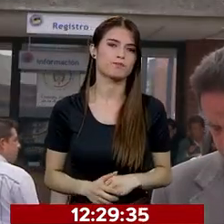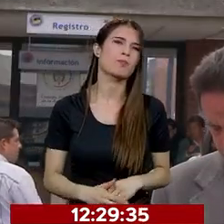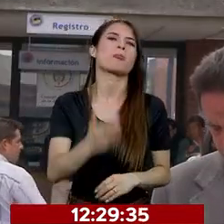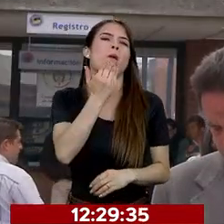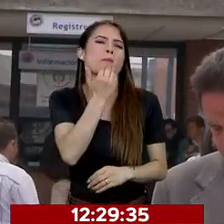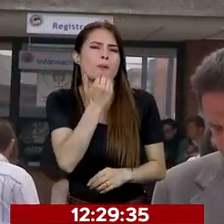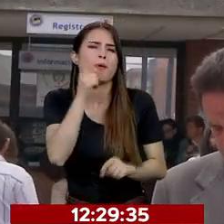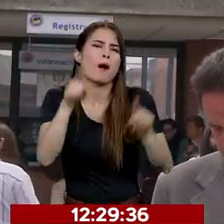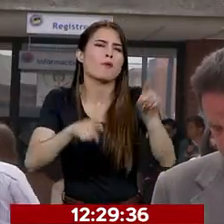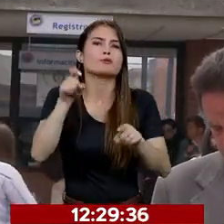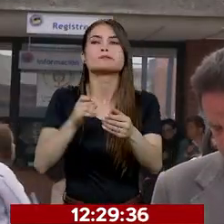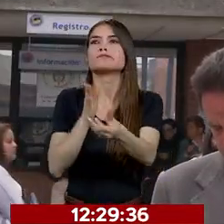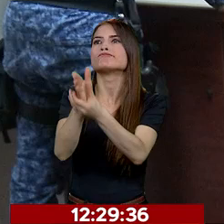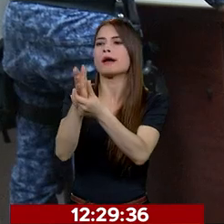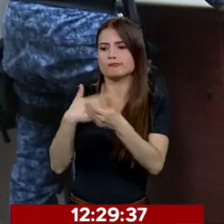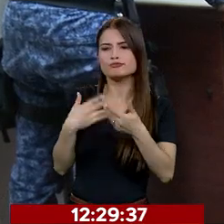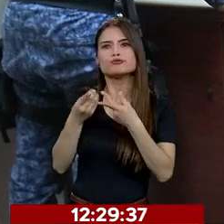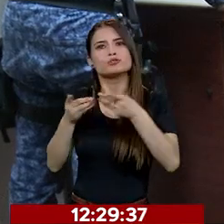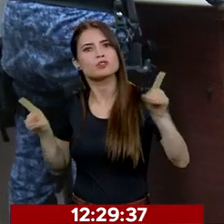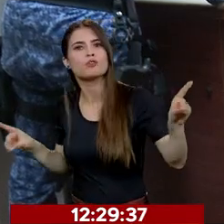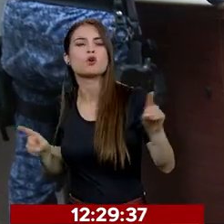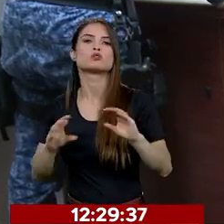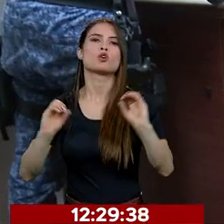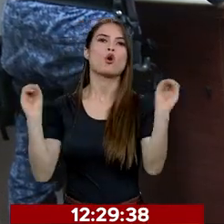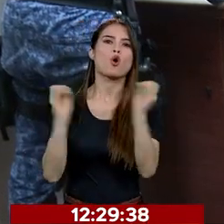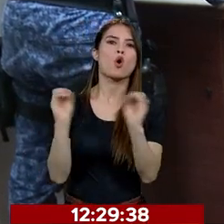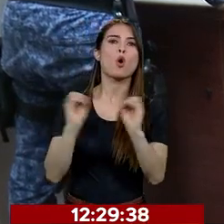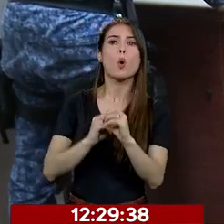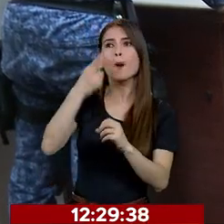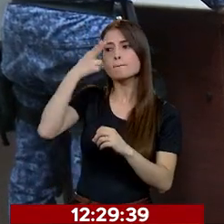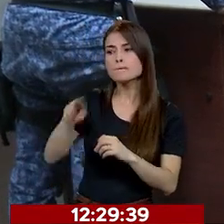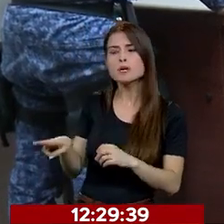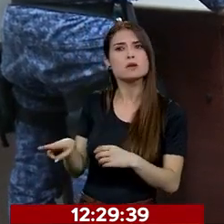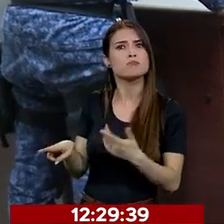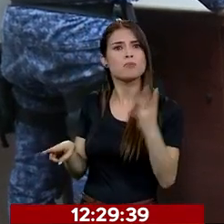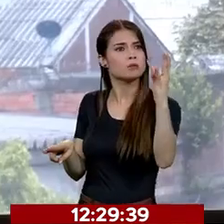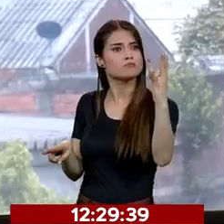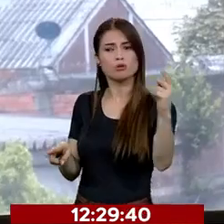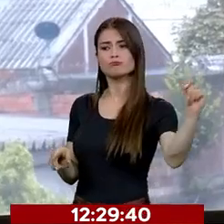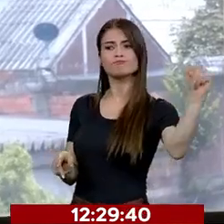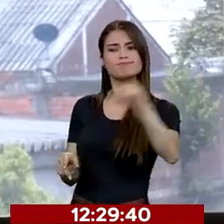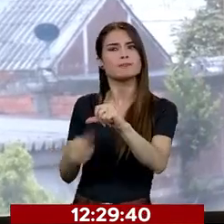divorcios, demandas por alimentos, custodias o el pago de una deuda, por ahora siguen sin tramitarse.